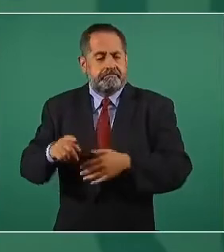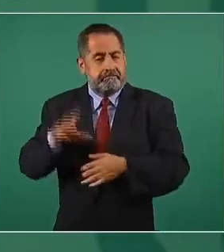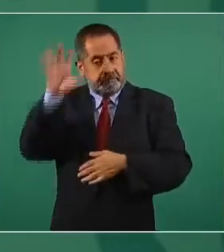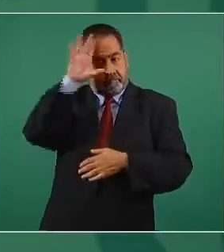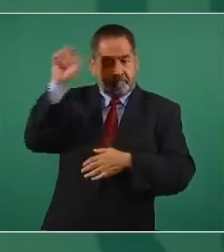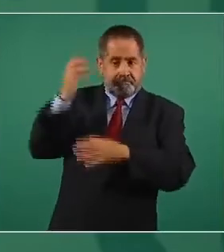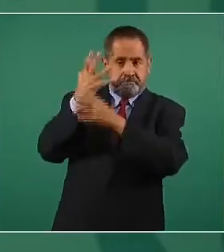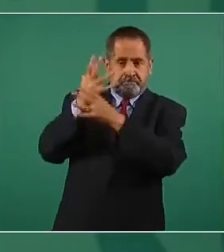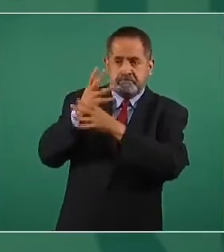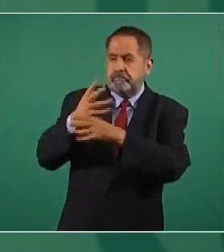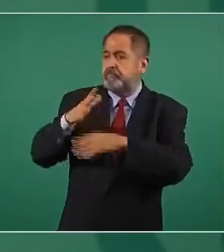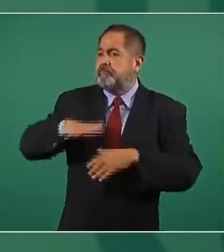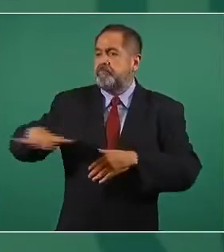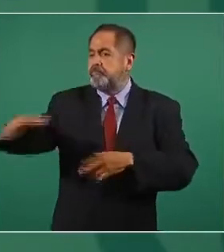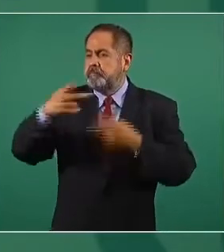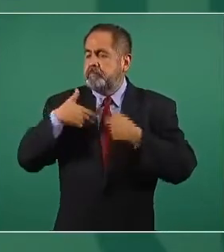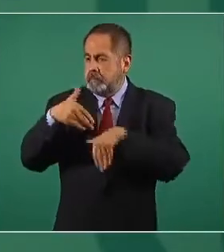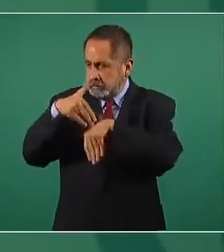nación.